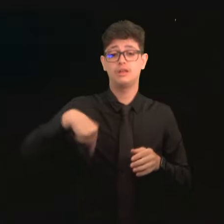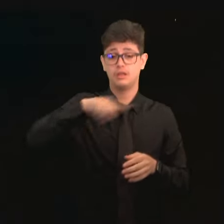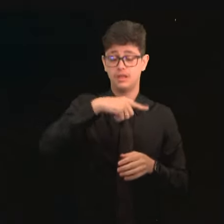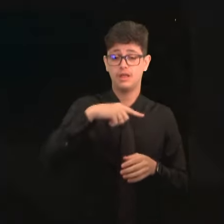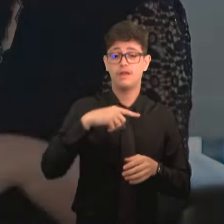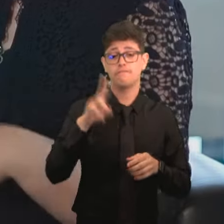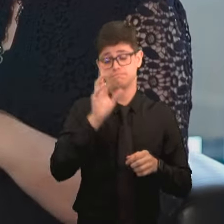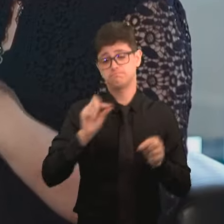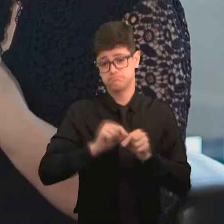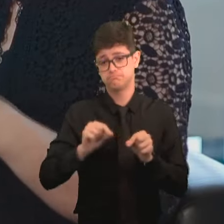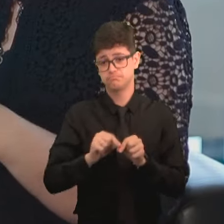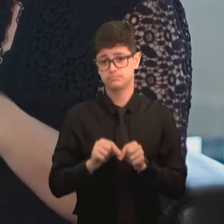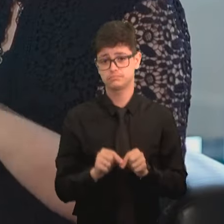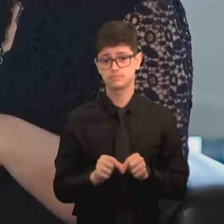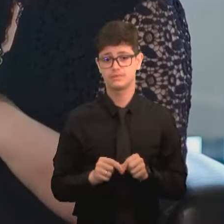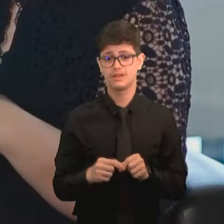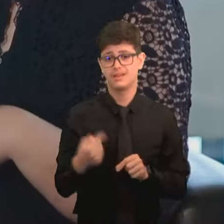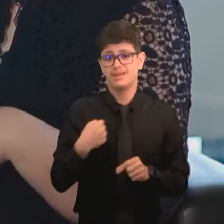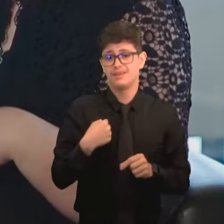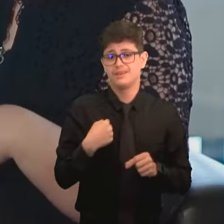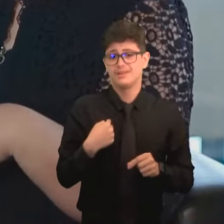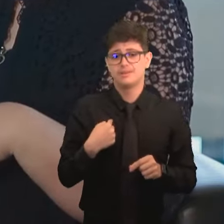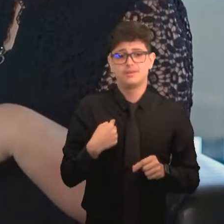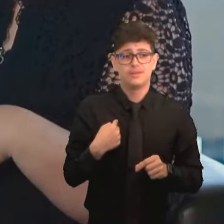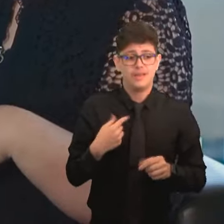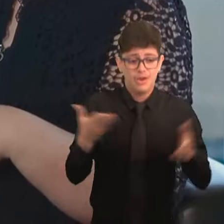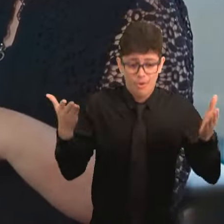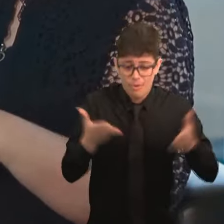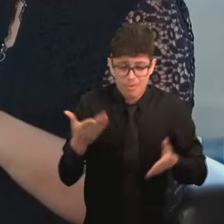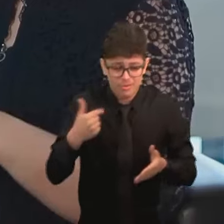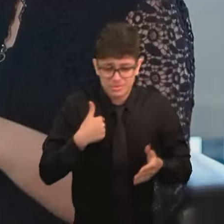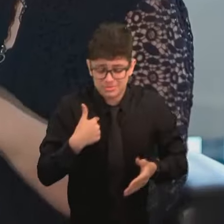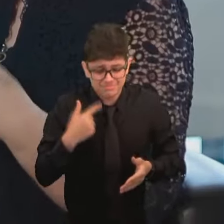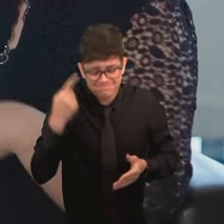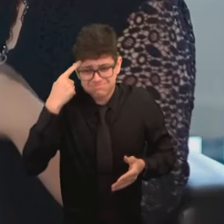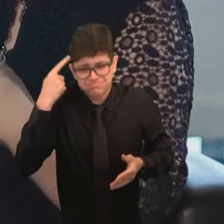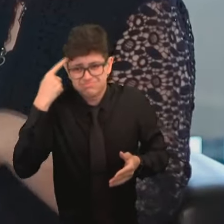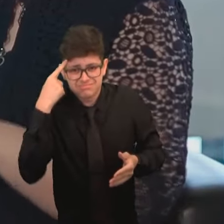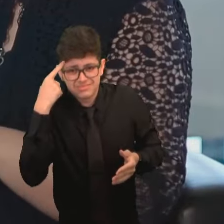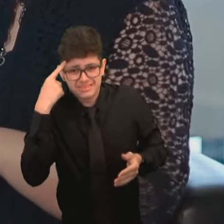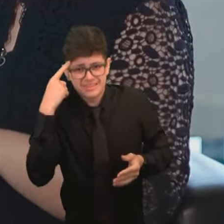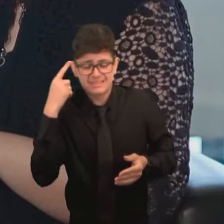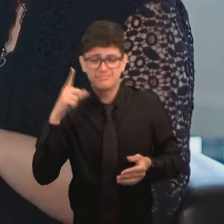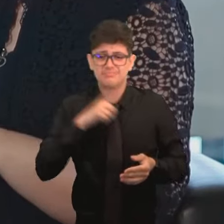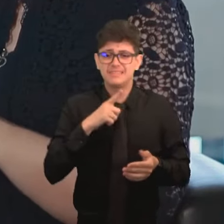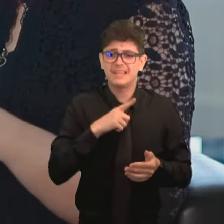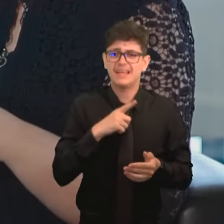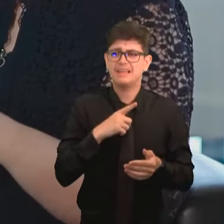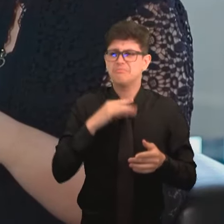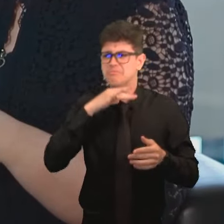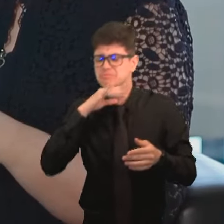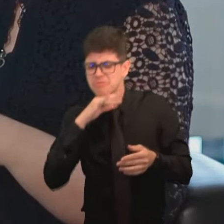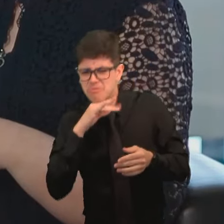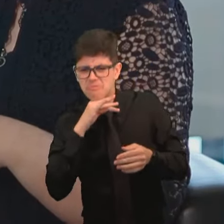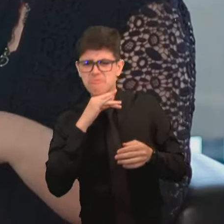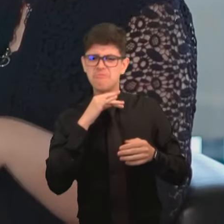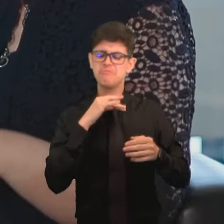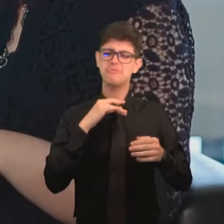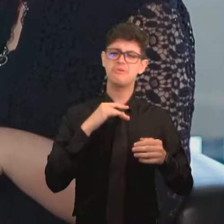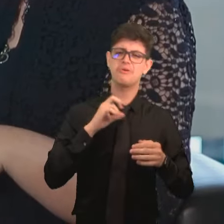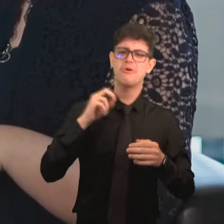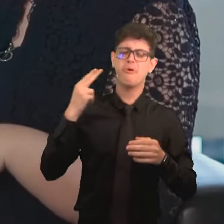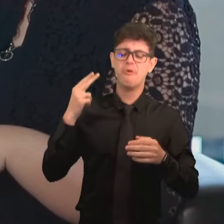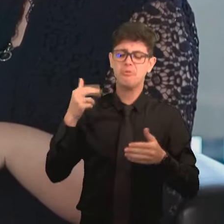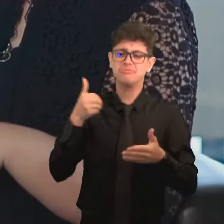nosotros entregamos. No consigo ver hoy algún perjuicio o riesgo